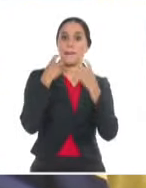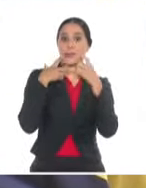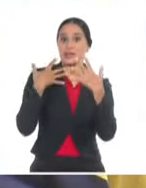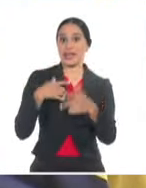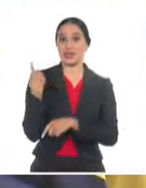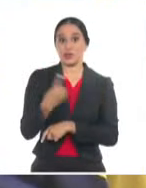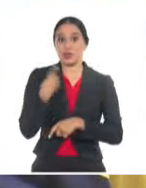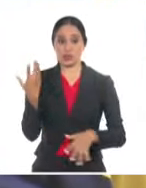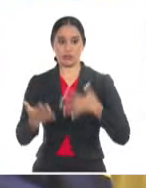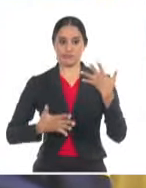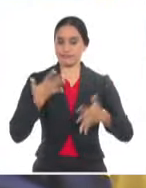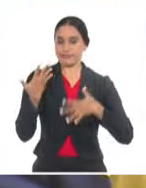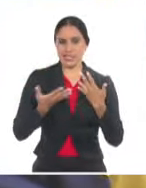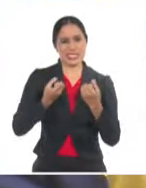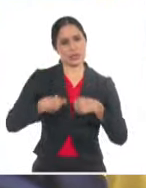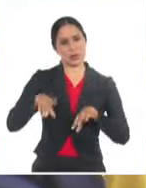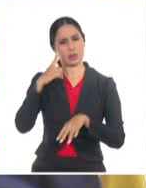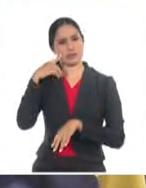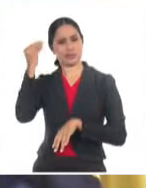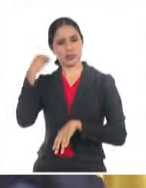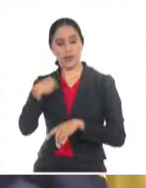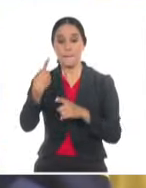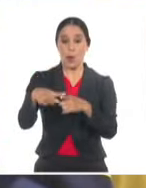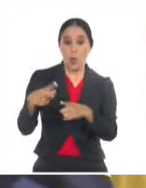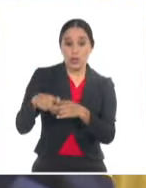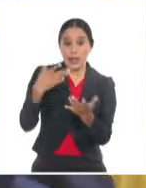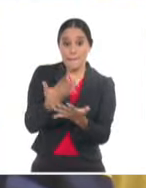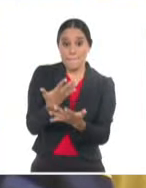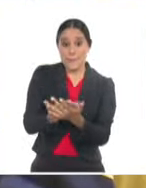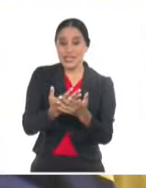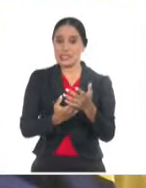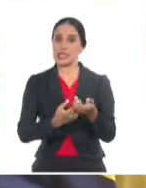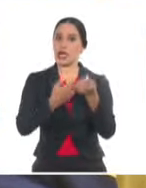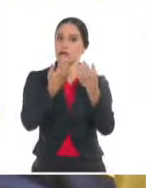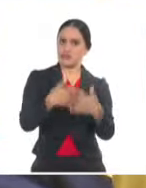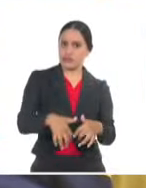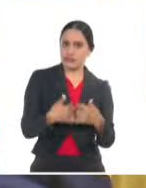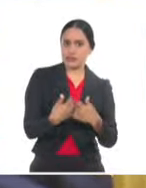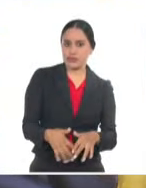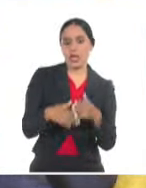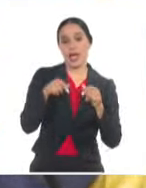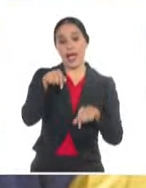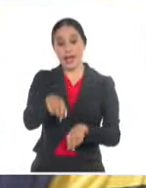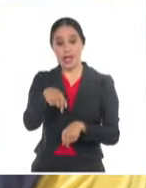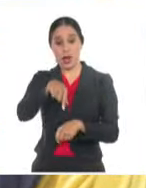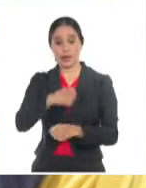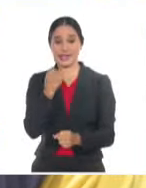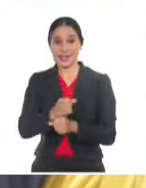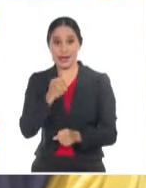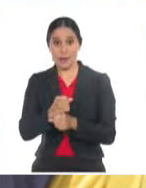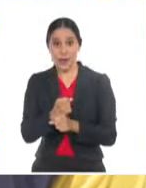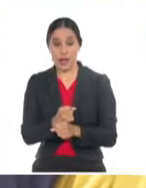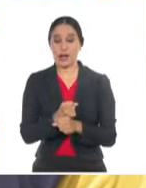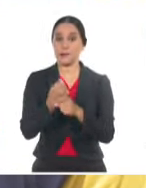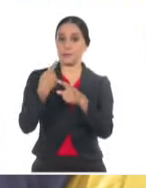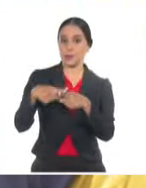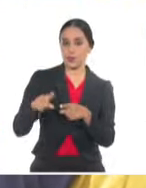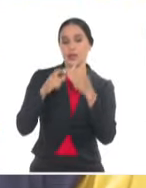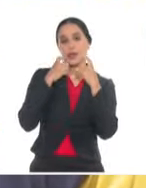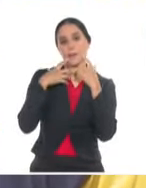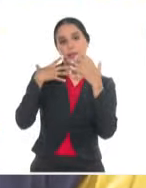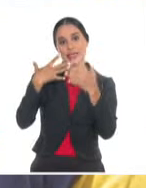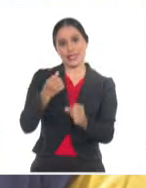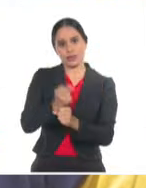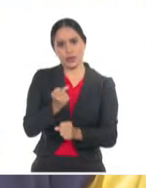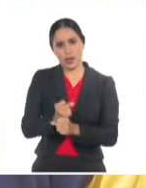de recursos, hemos emigrado a la industria. En estos momentos estamos trabajando en Pienso Sin Fuego, estamos acometiendo un trabajo